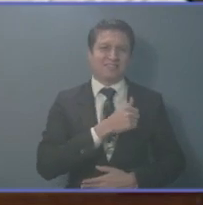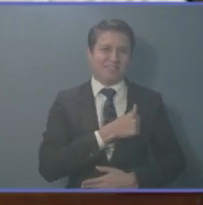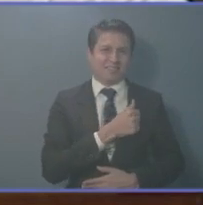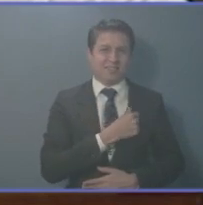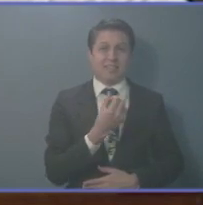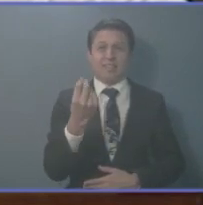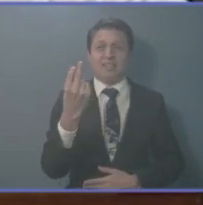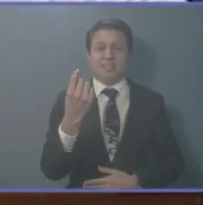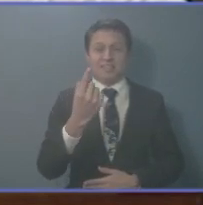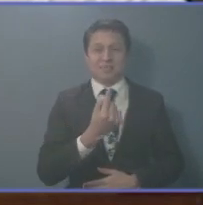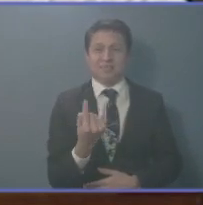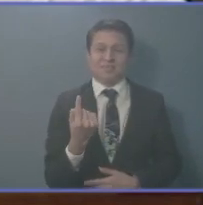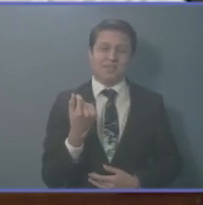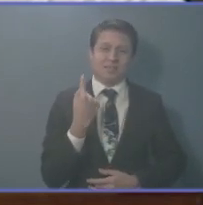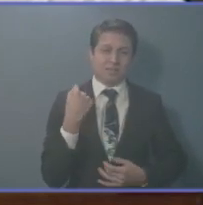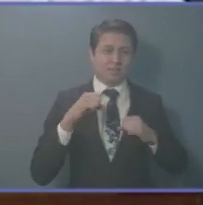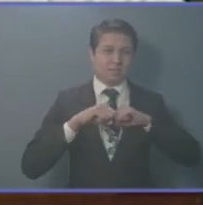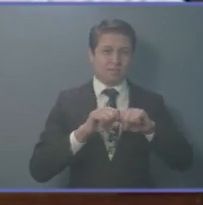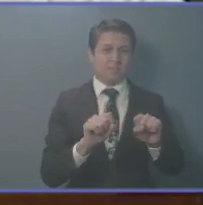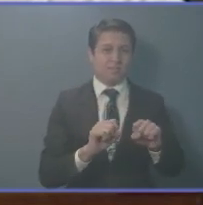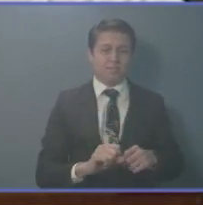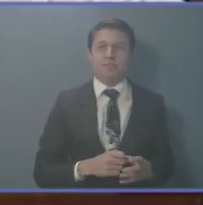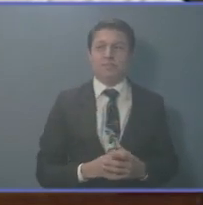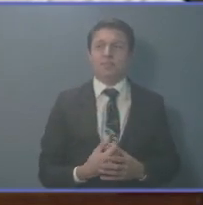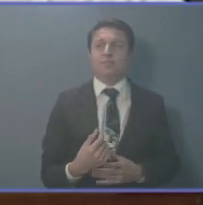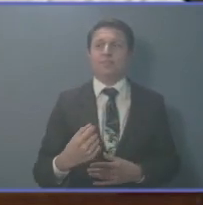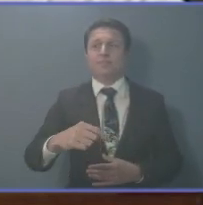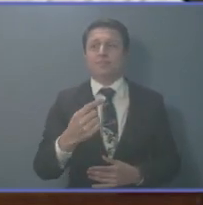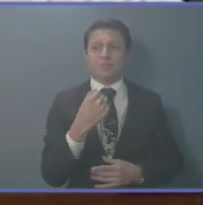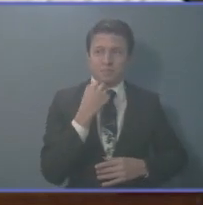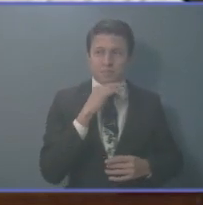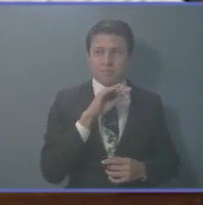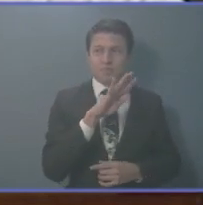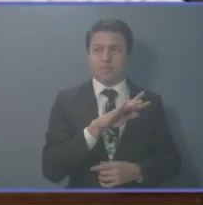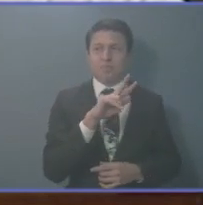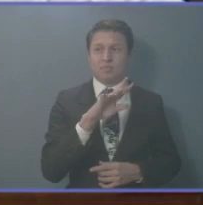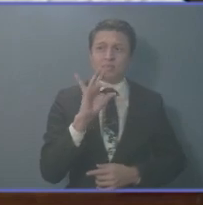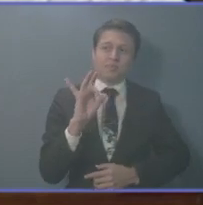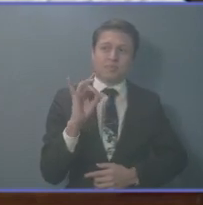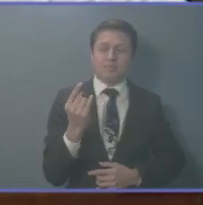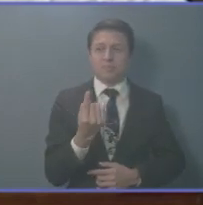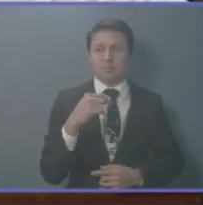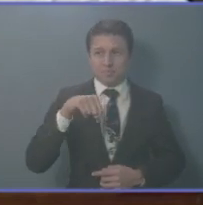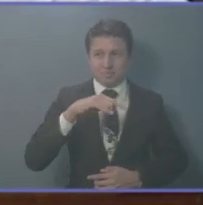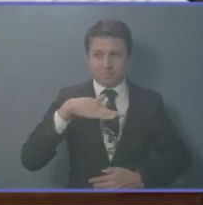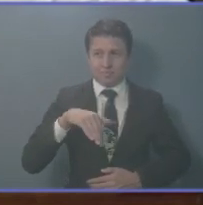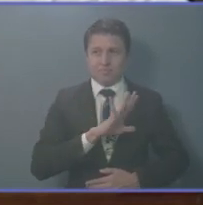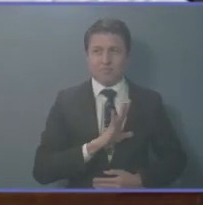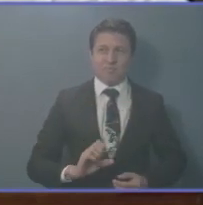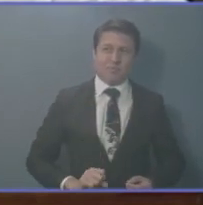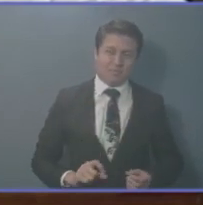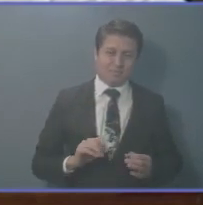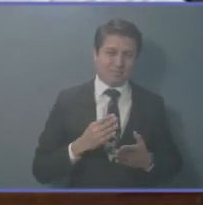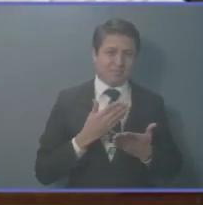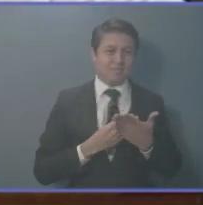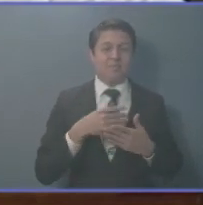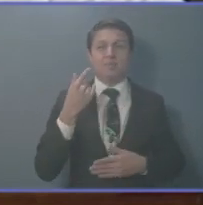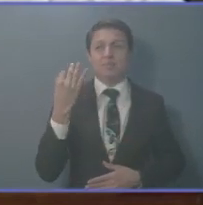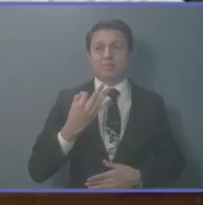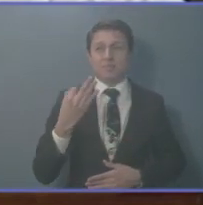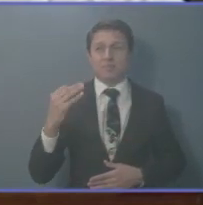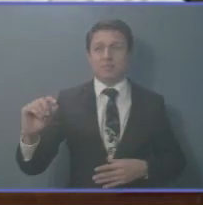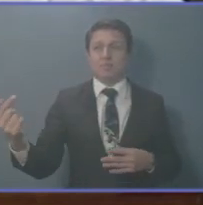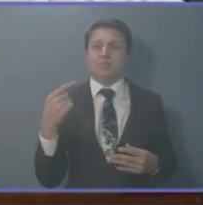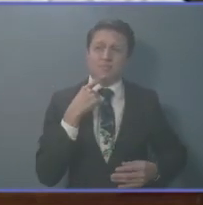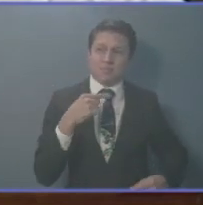personas fallecidas, 117 casos activos importados, 438 casos locales, por lo que considera necesario la emisión de